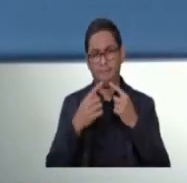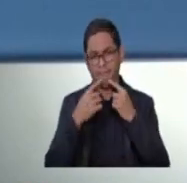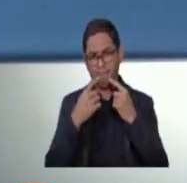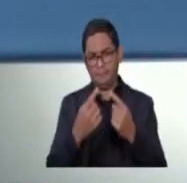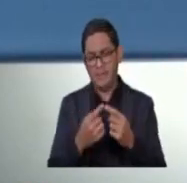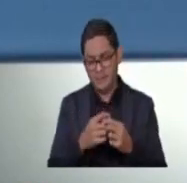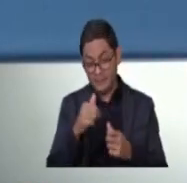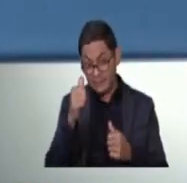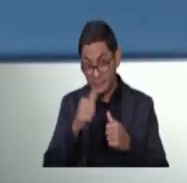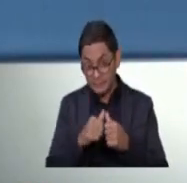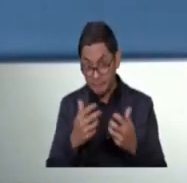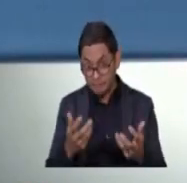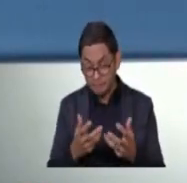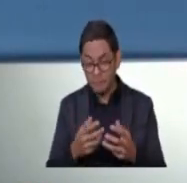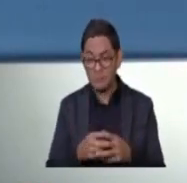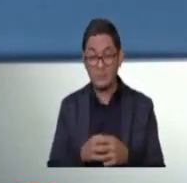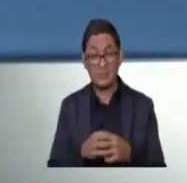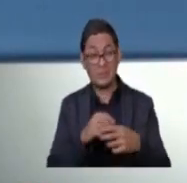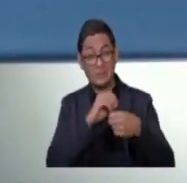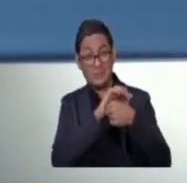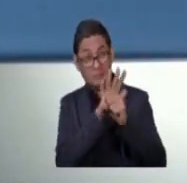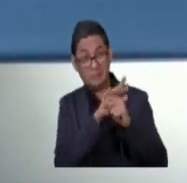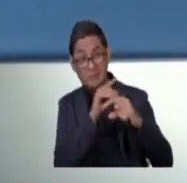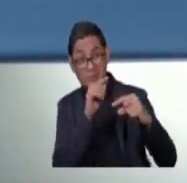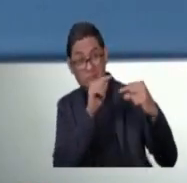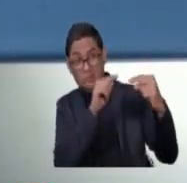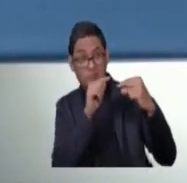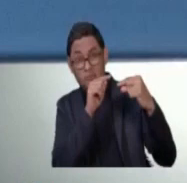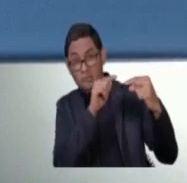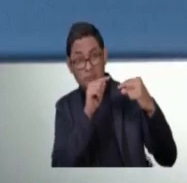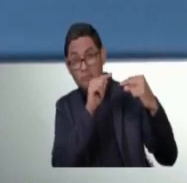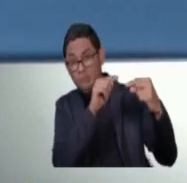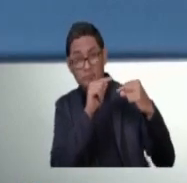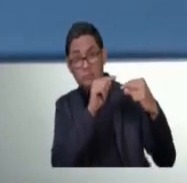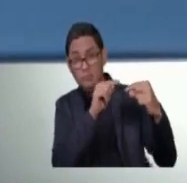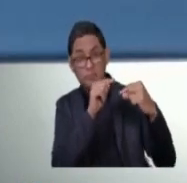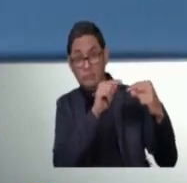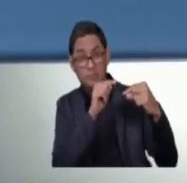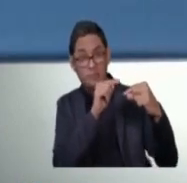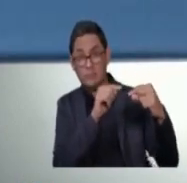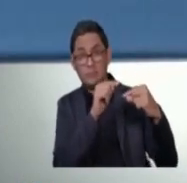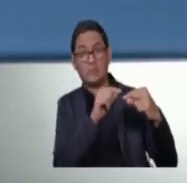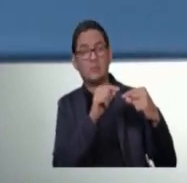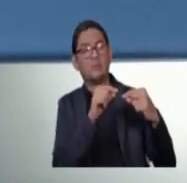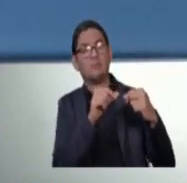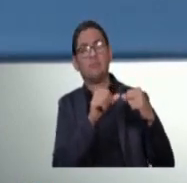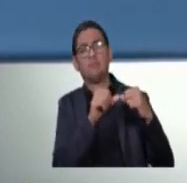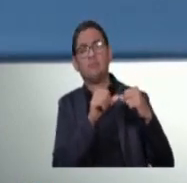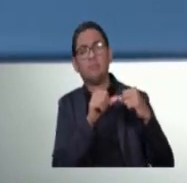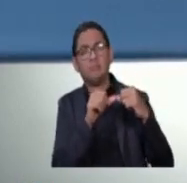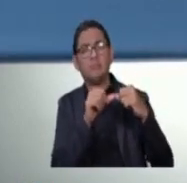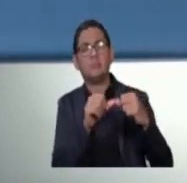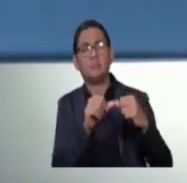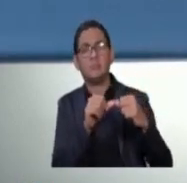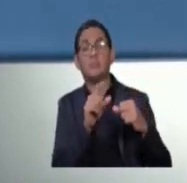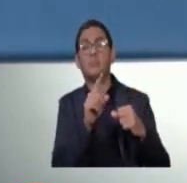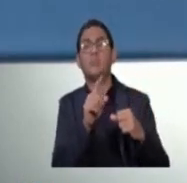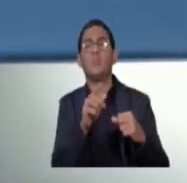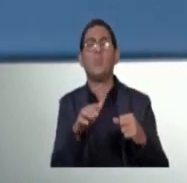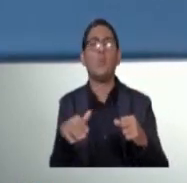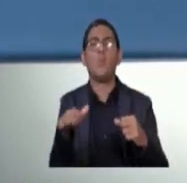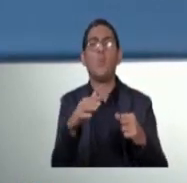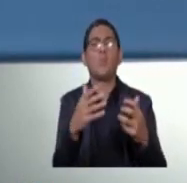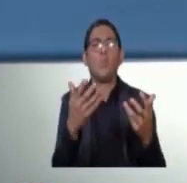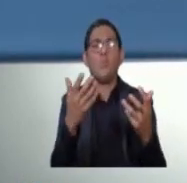recalcar que la lucha contra el commit 19 se libera a través de diferentes estrategias